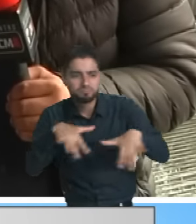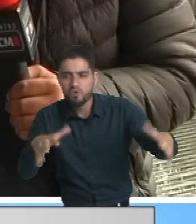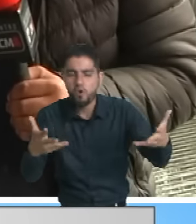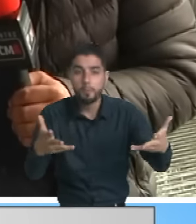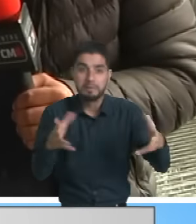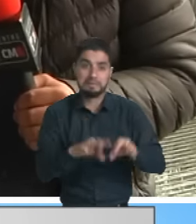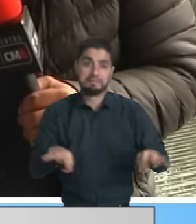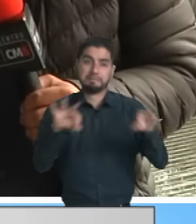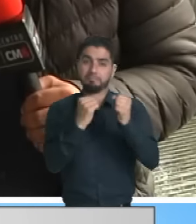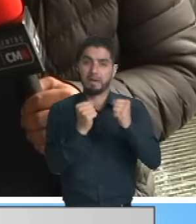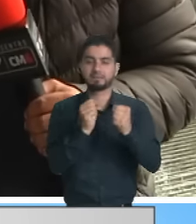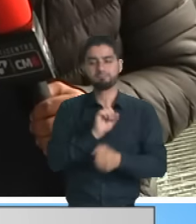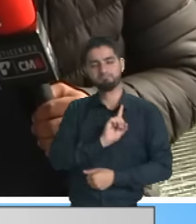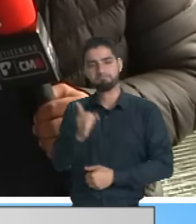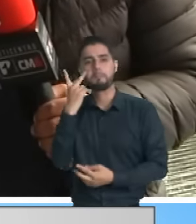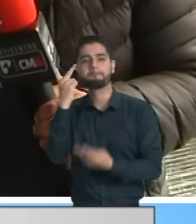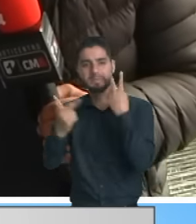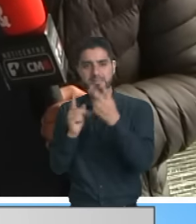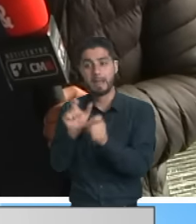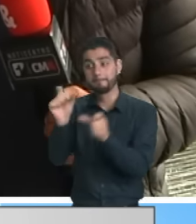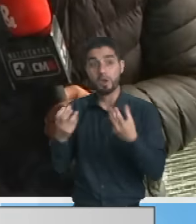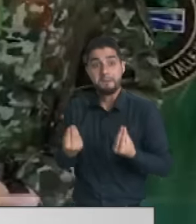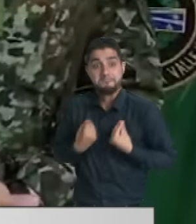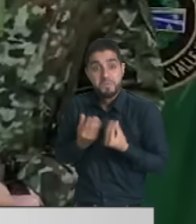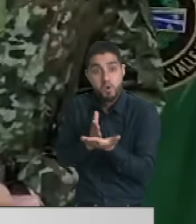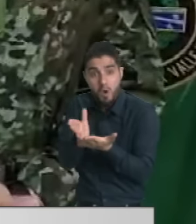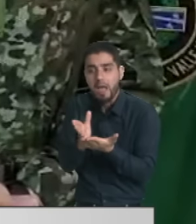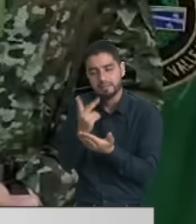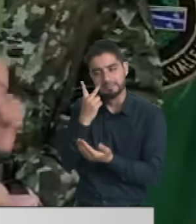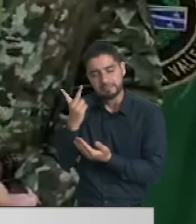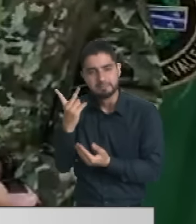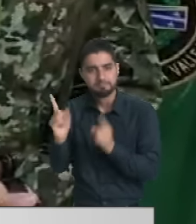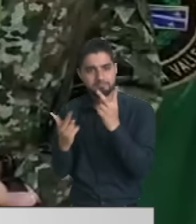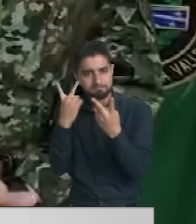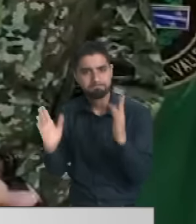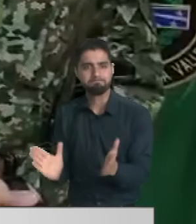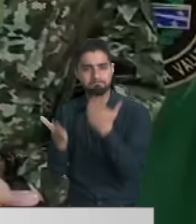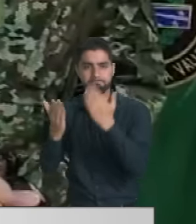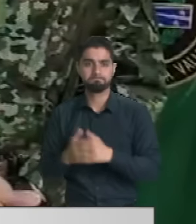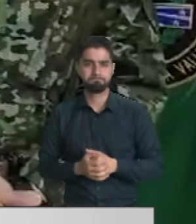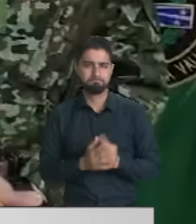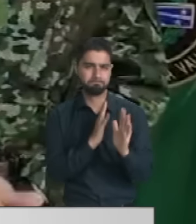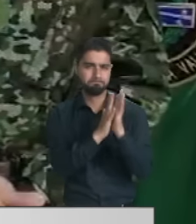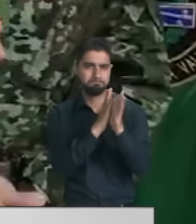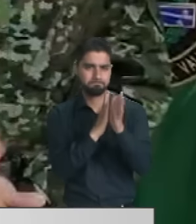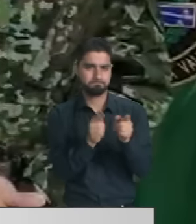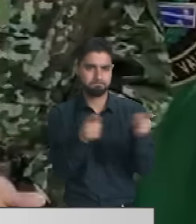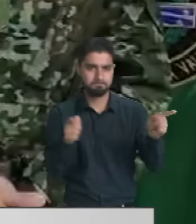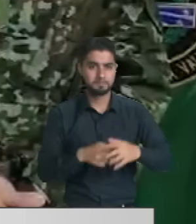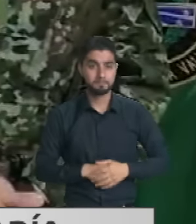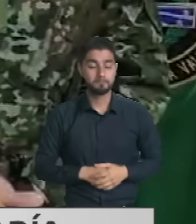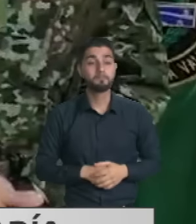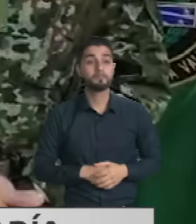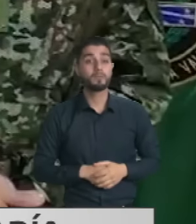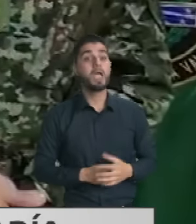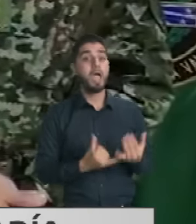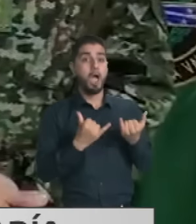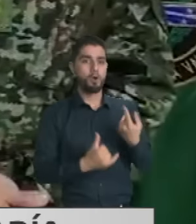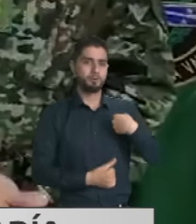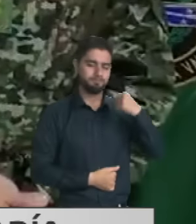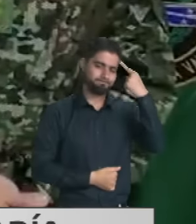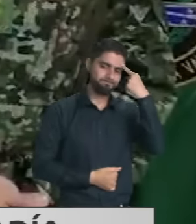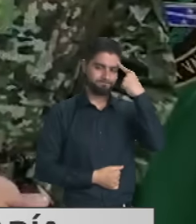visitar a los sobrevivientes. Escuchemos. Estamos en este momento analizando las operaciones